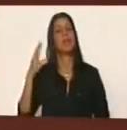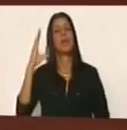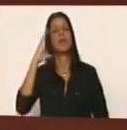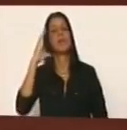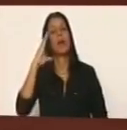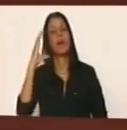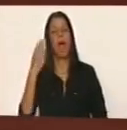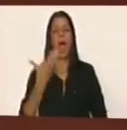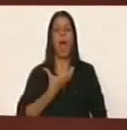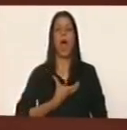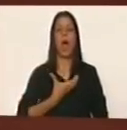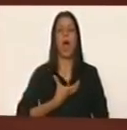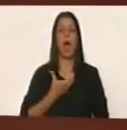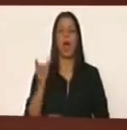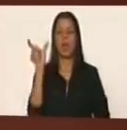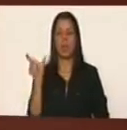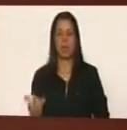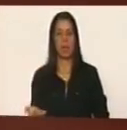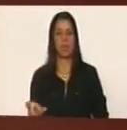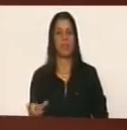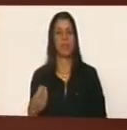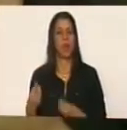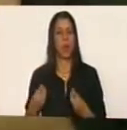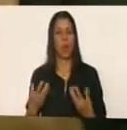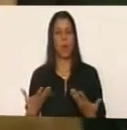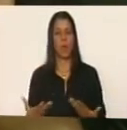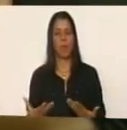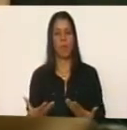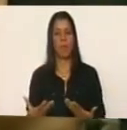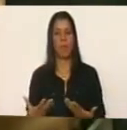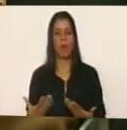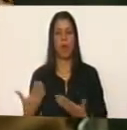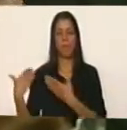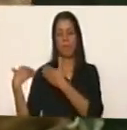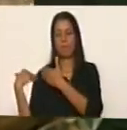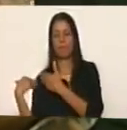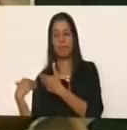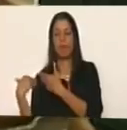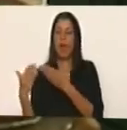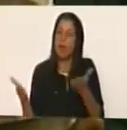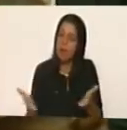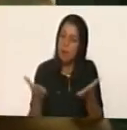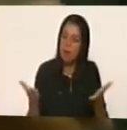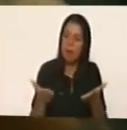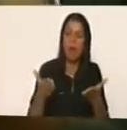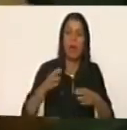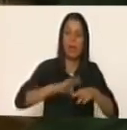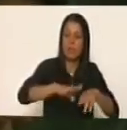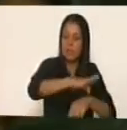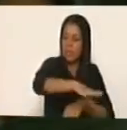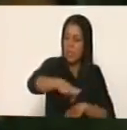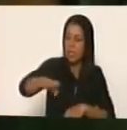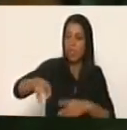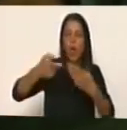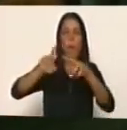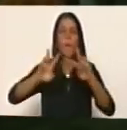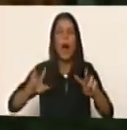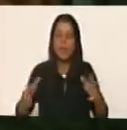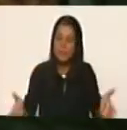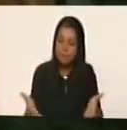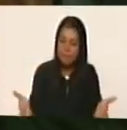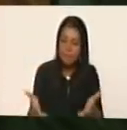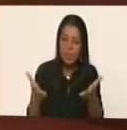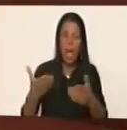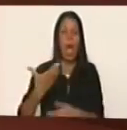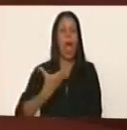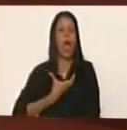ejemplo, tienen que garantizar la convivencia en paz de los niños y las niñas. No sabemos que son los que